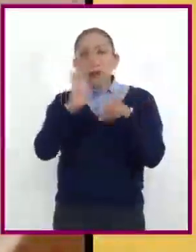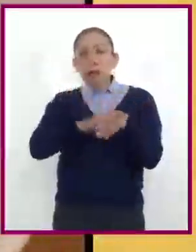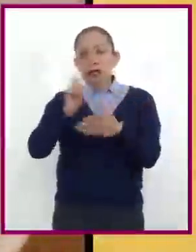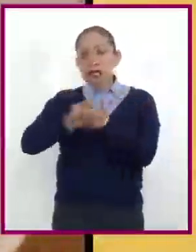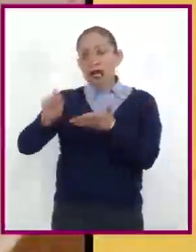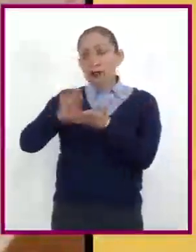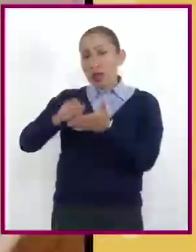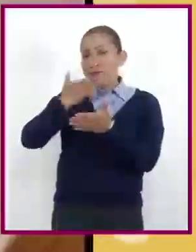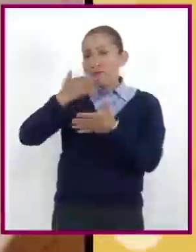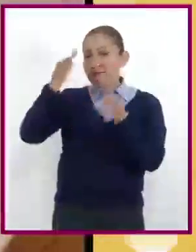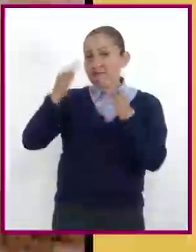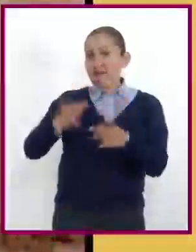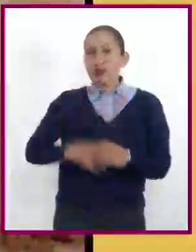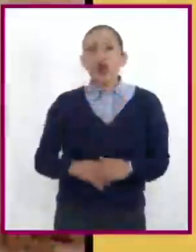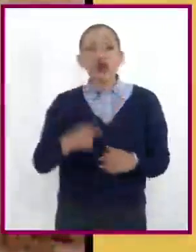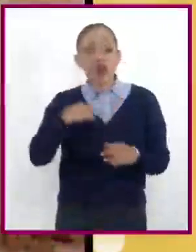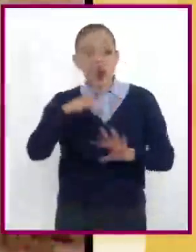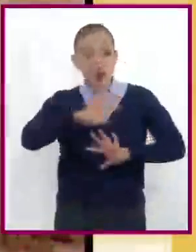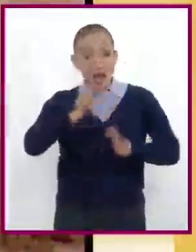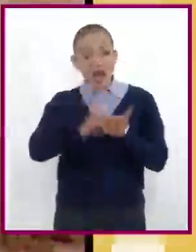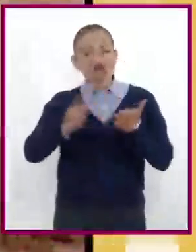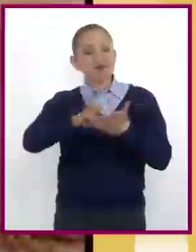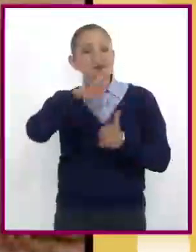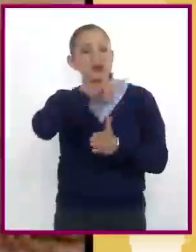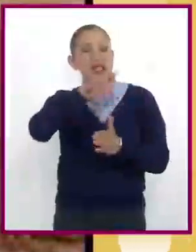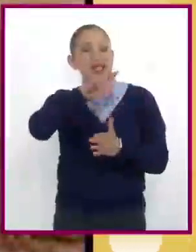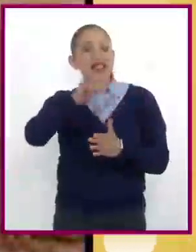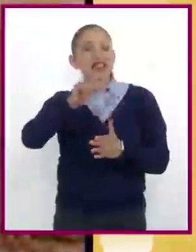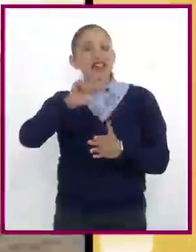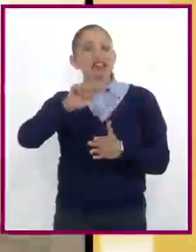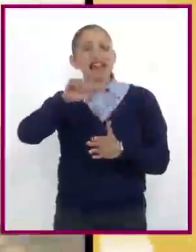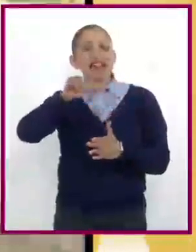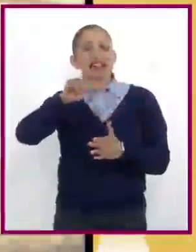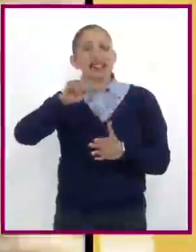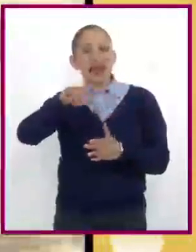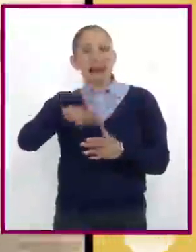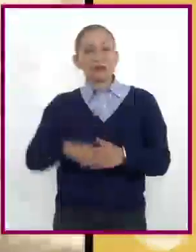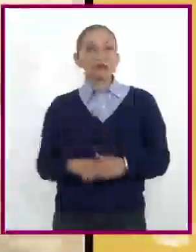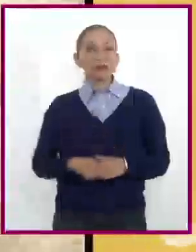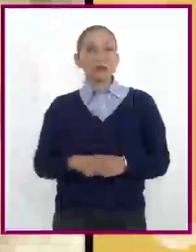a escribirlo bien. Yo ya escribo rápido en celtal.